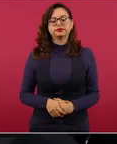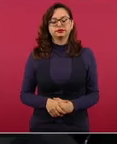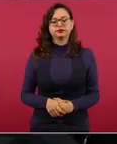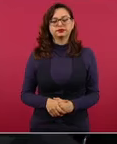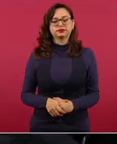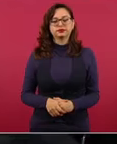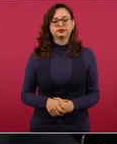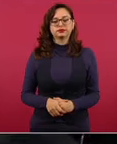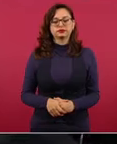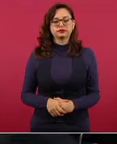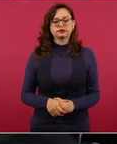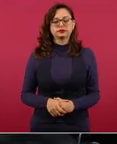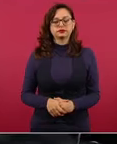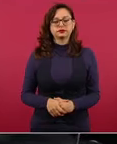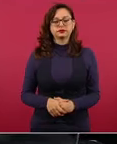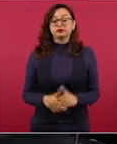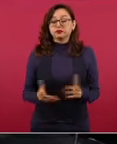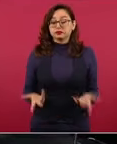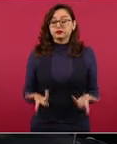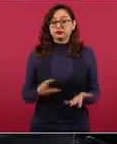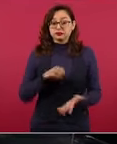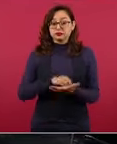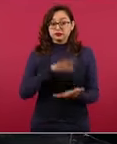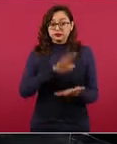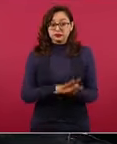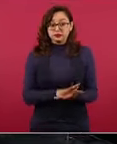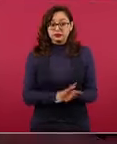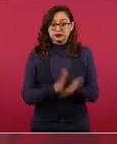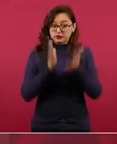todavía no está nada definido